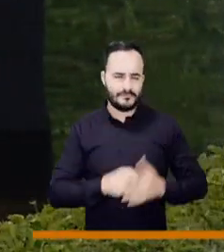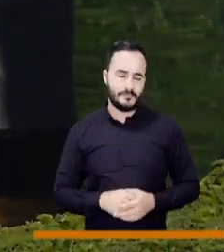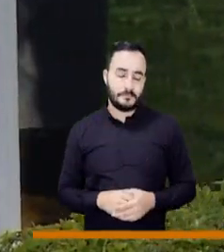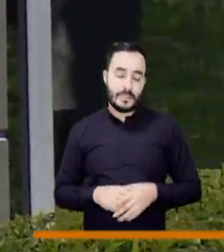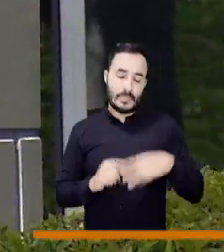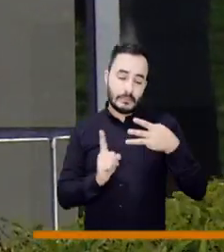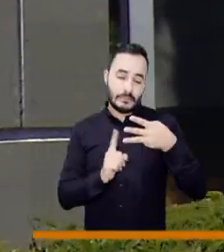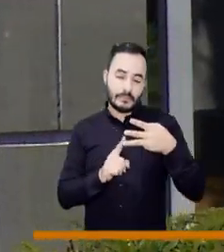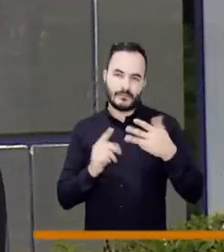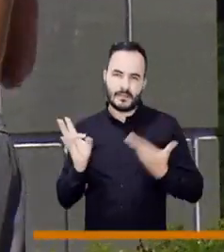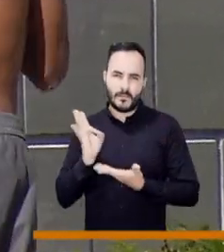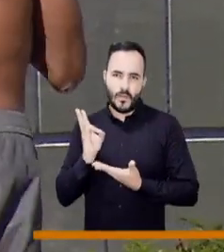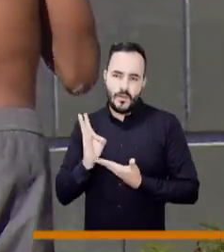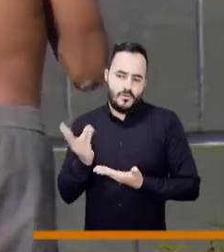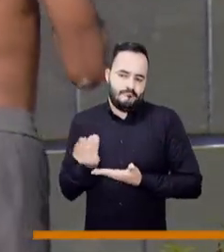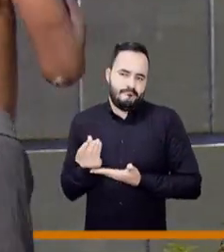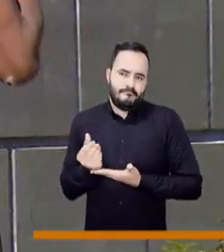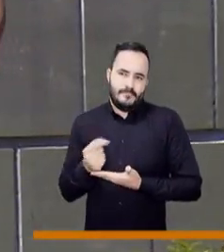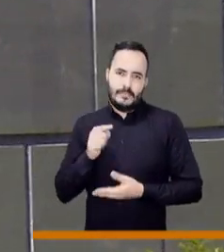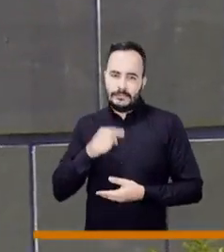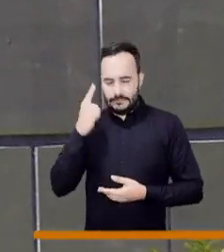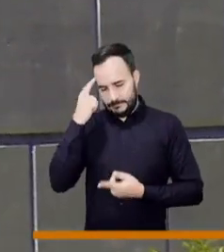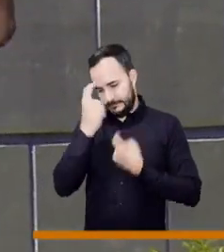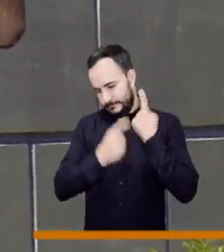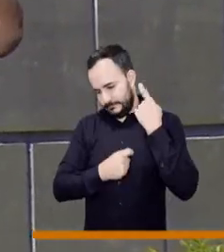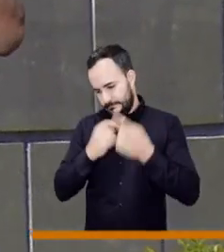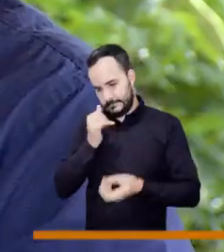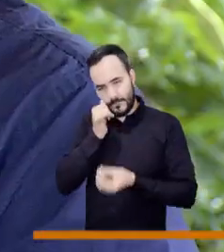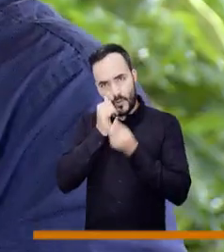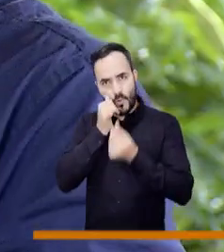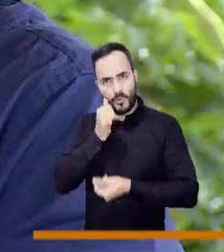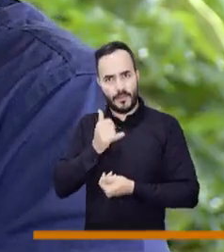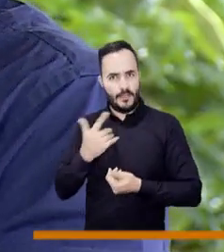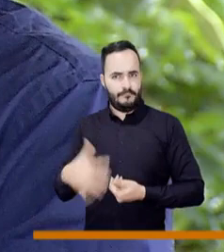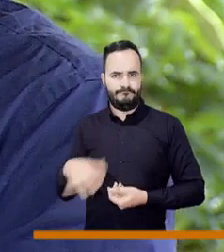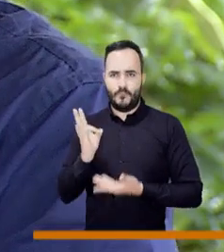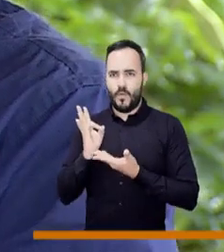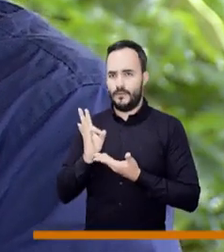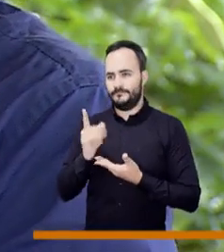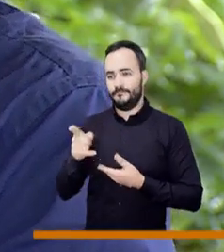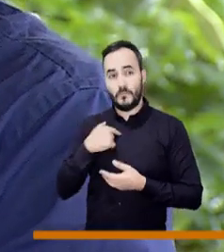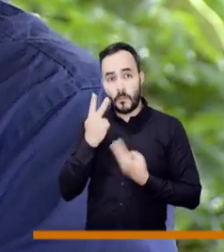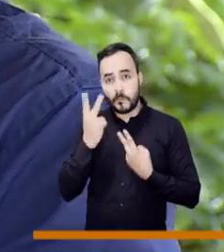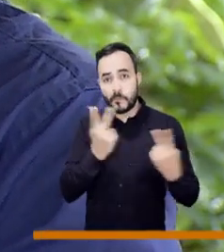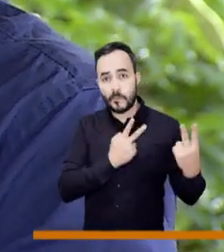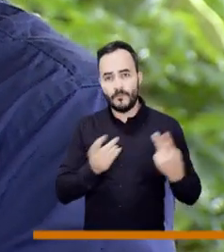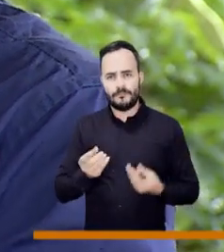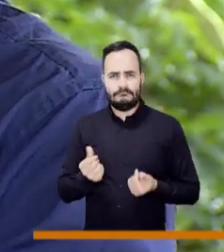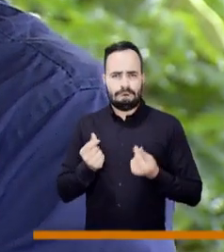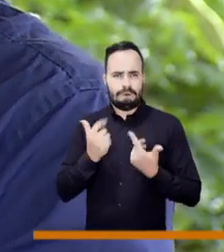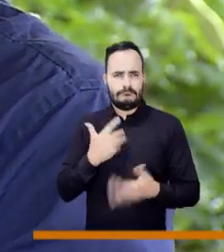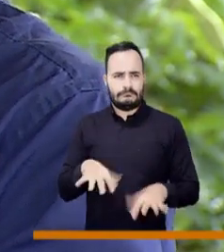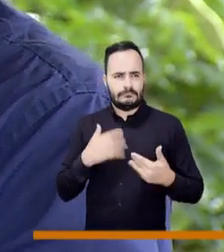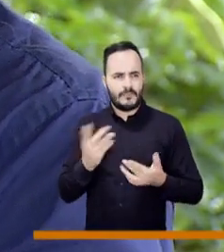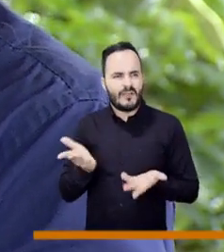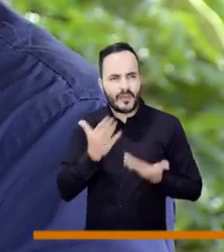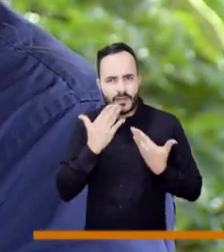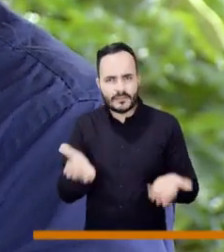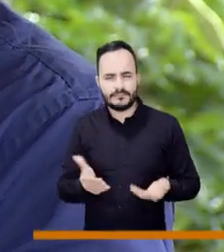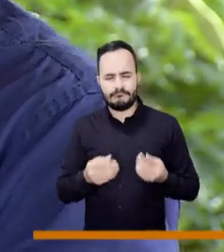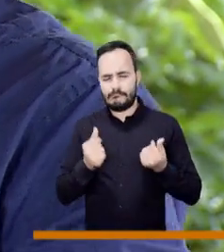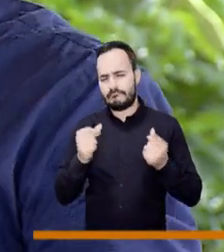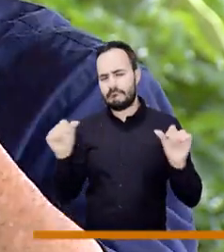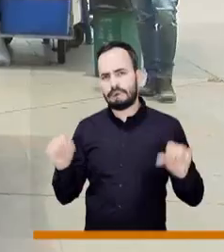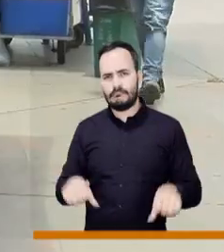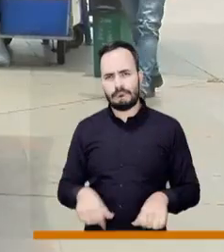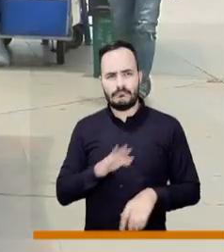atención, y el tercero, mucho el modelo de economía. O sea, aquí todavía sigue siendo muy precaria la economía para la